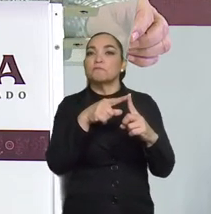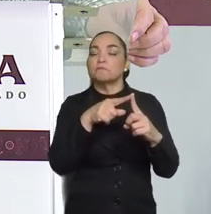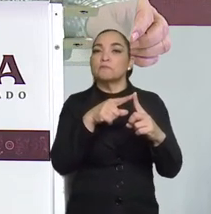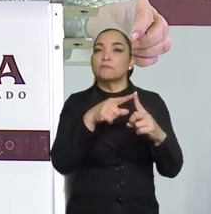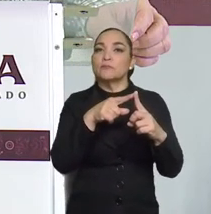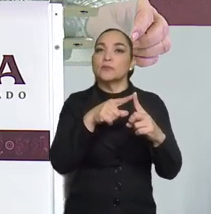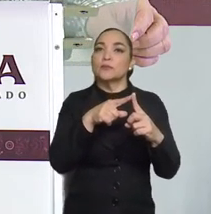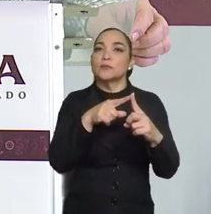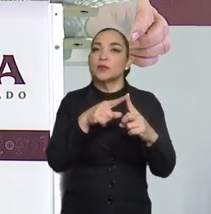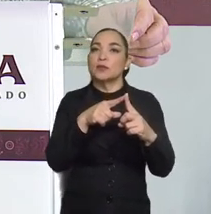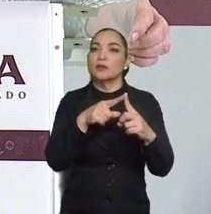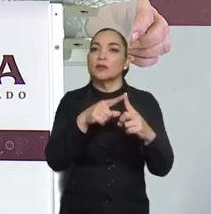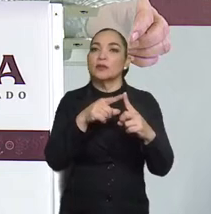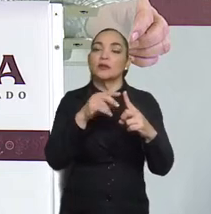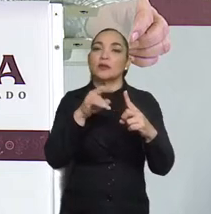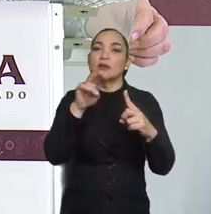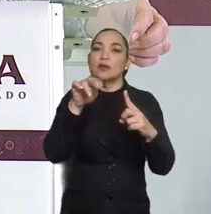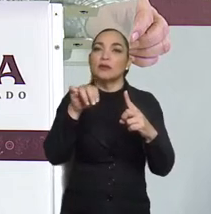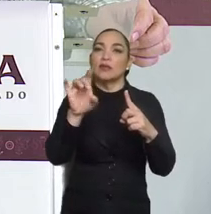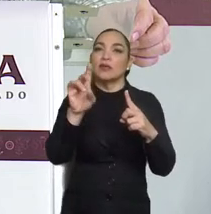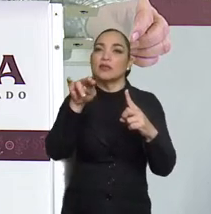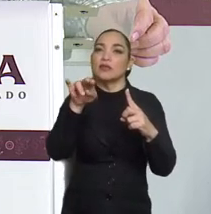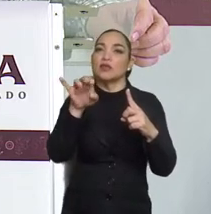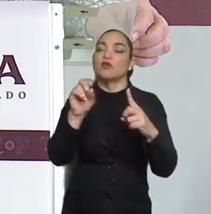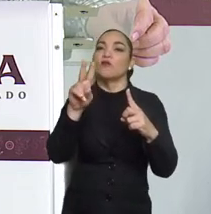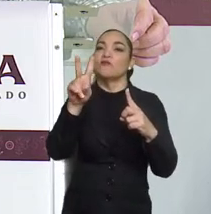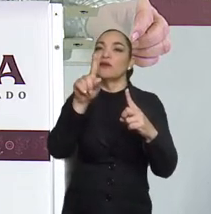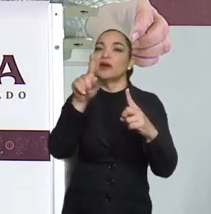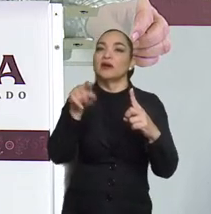y de Mingo Vázquez,